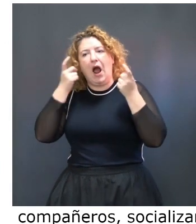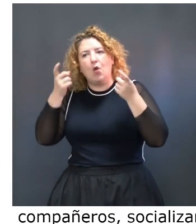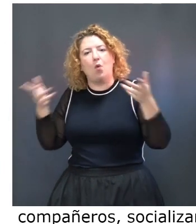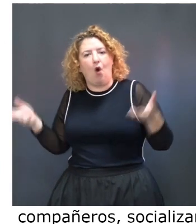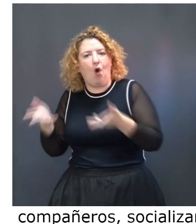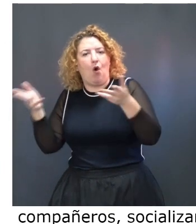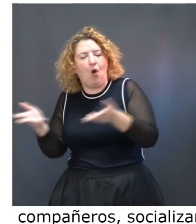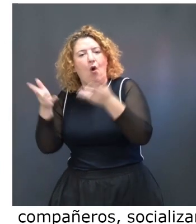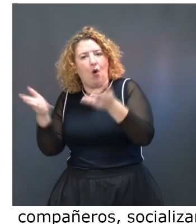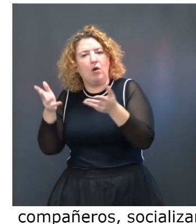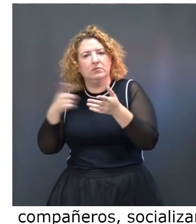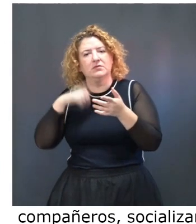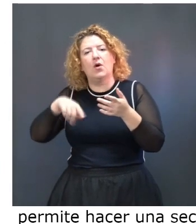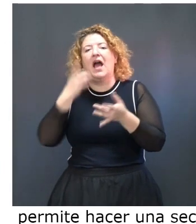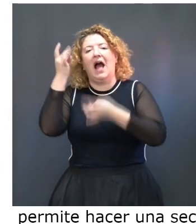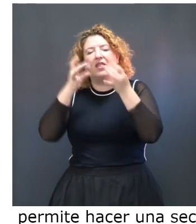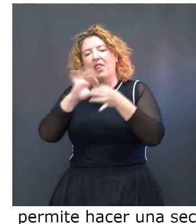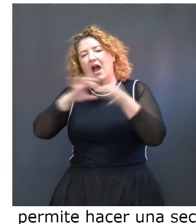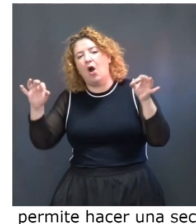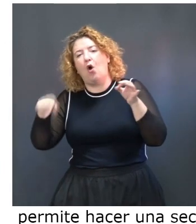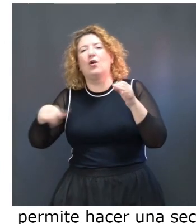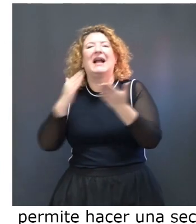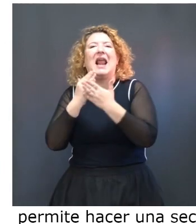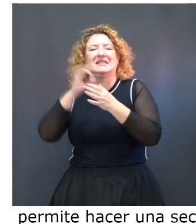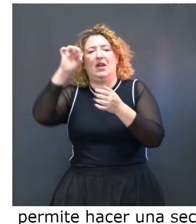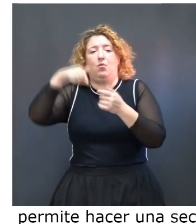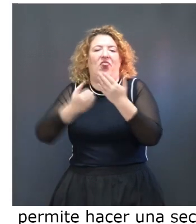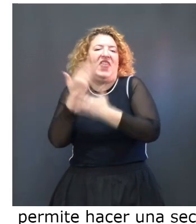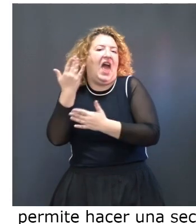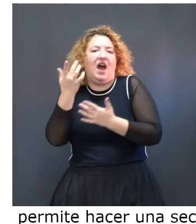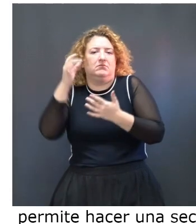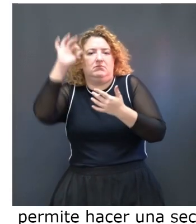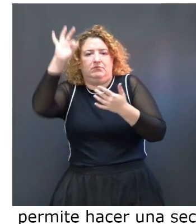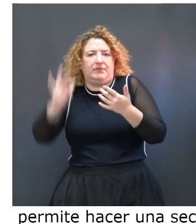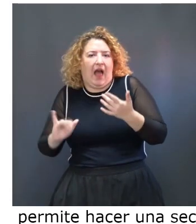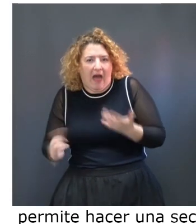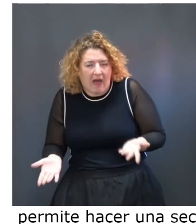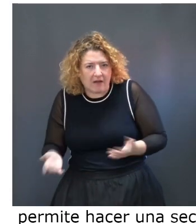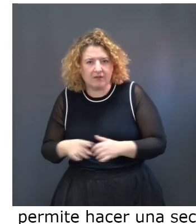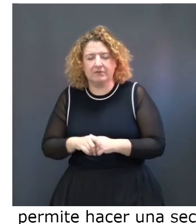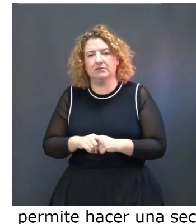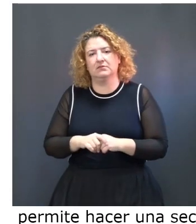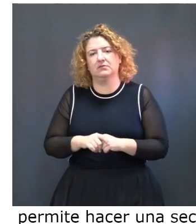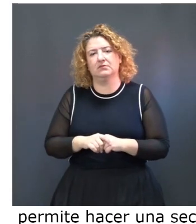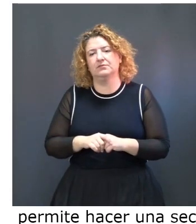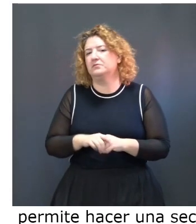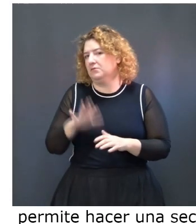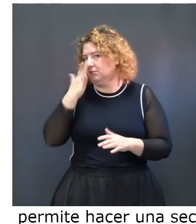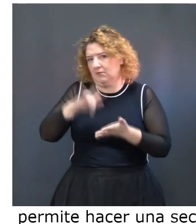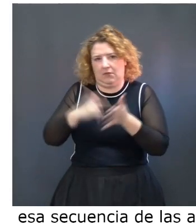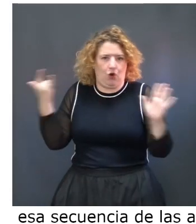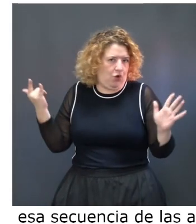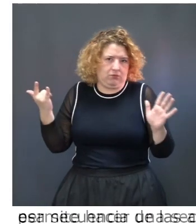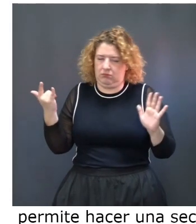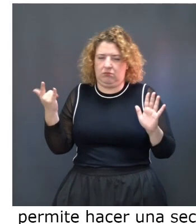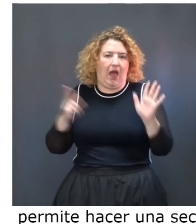tenga esa secuencia de las actividades o de la jornada escolar. Yo creo que a día de hoy el tener los avances tecnológicos